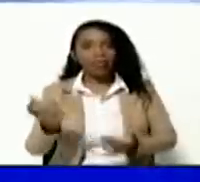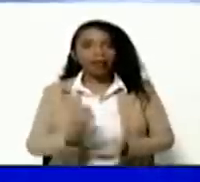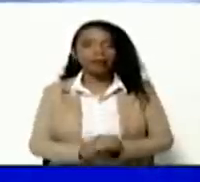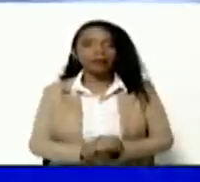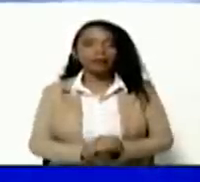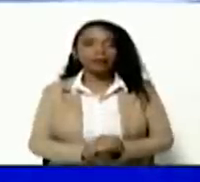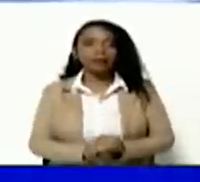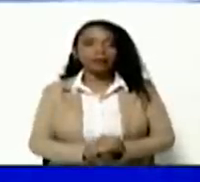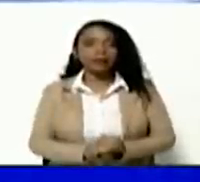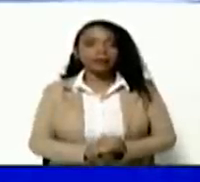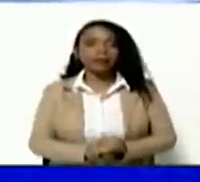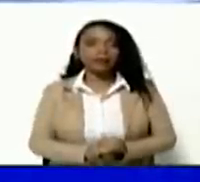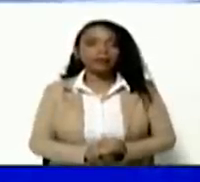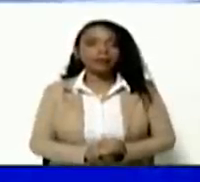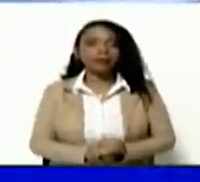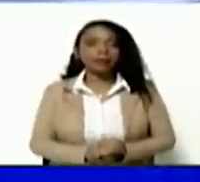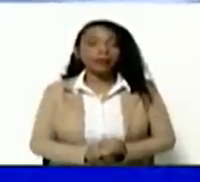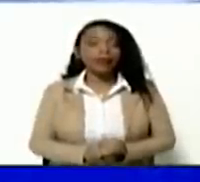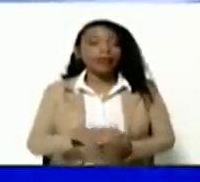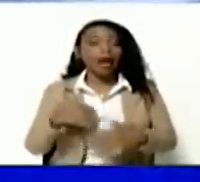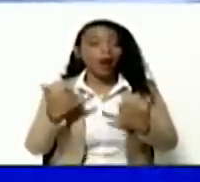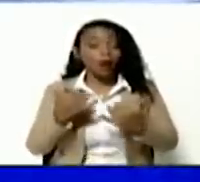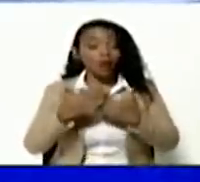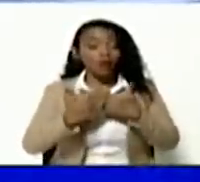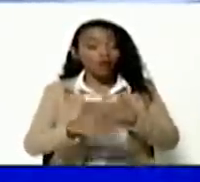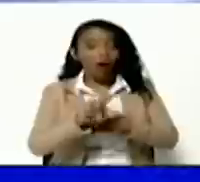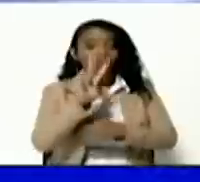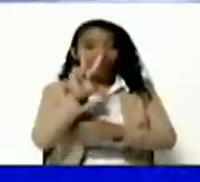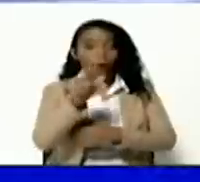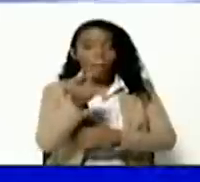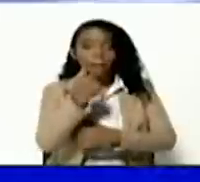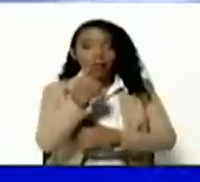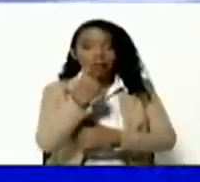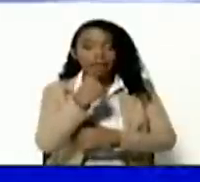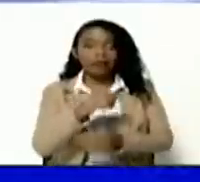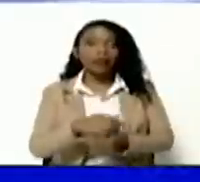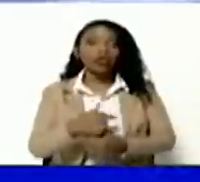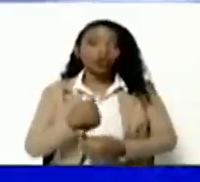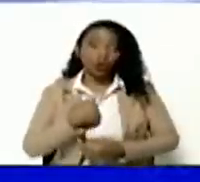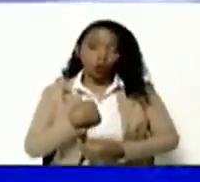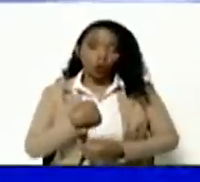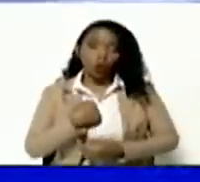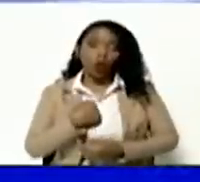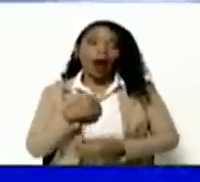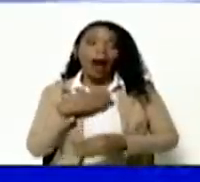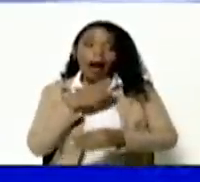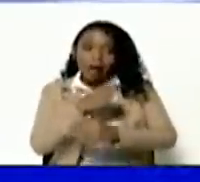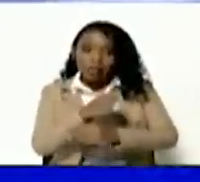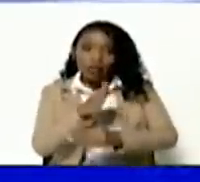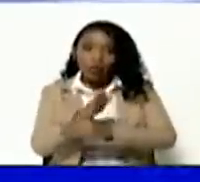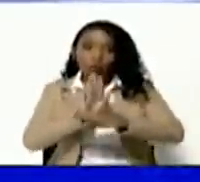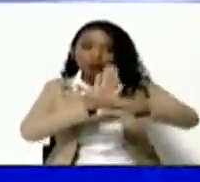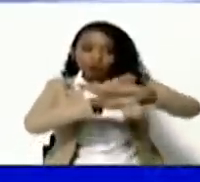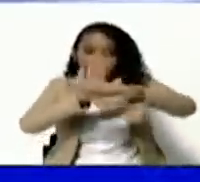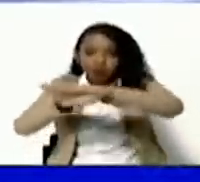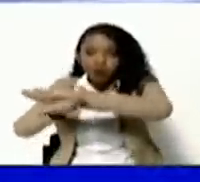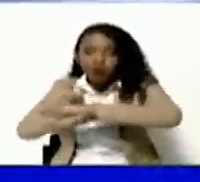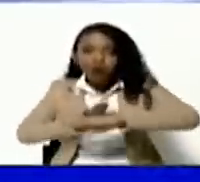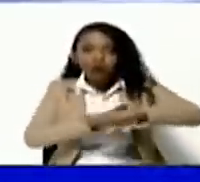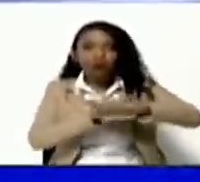y hemos avanzado ahora en dos medicinas que yo he ido comunicando